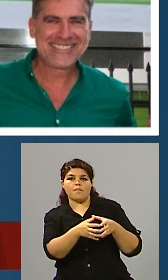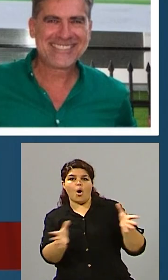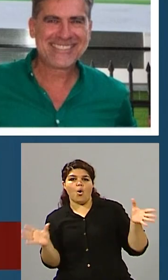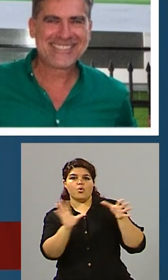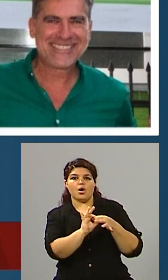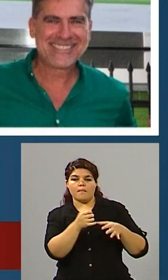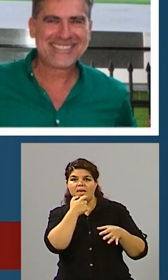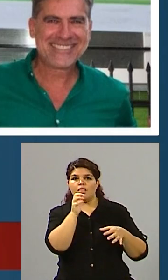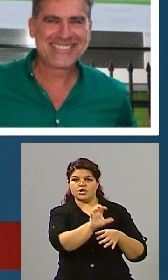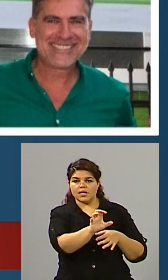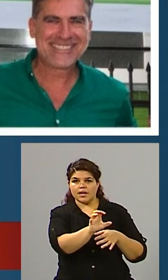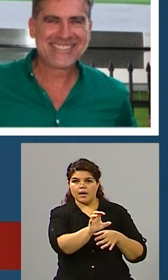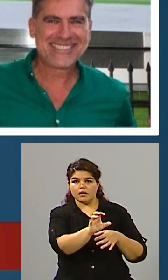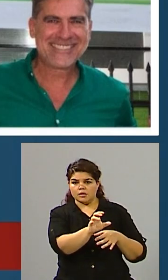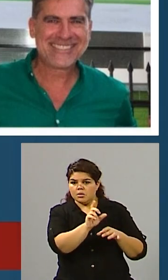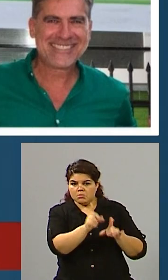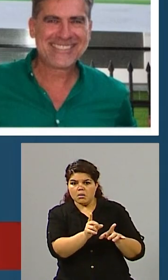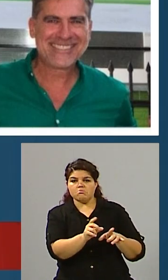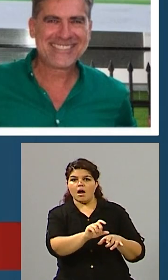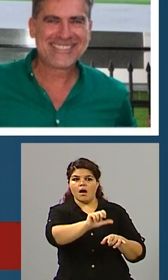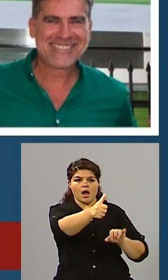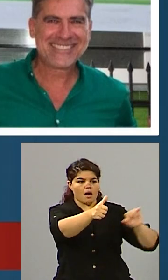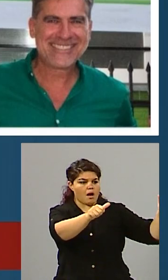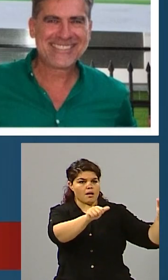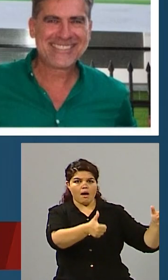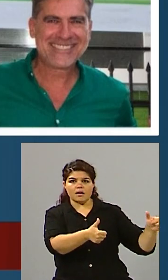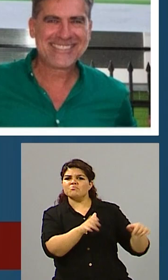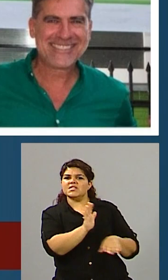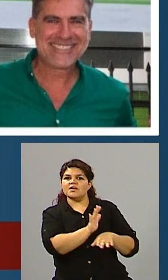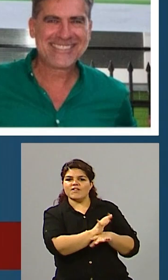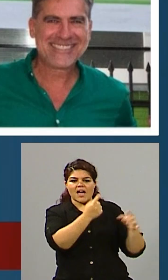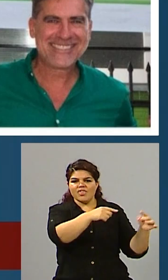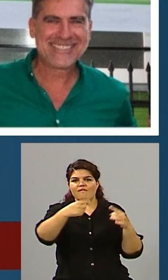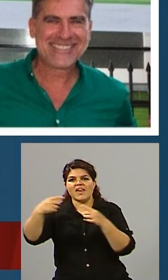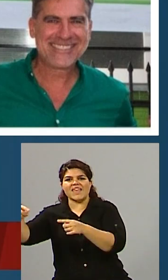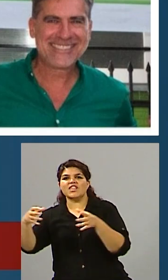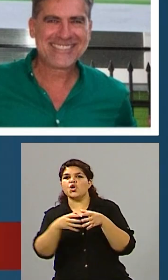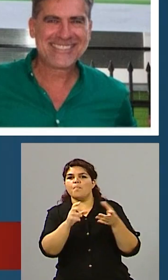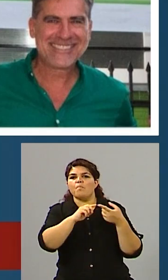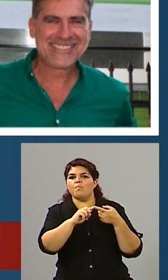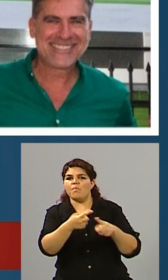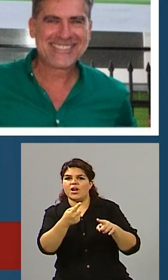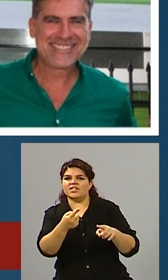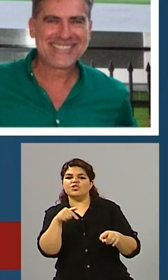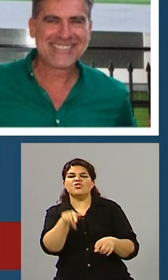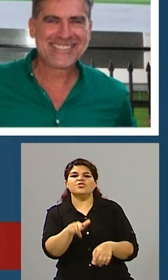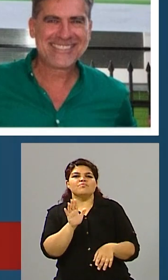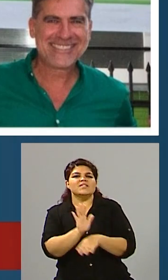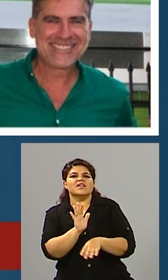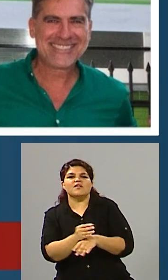Mendocina, logró mantener lo que es su bastión allí en el municipio de Luján, ¿no? Eso lo permitió justamente